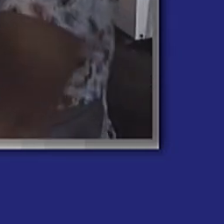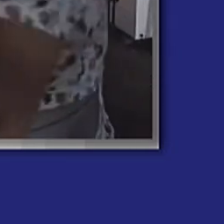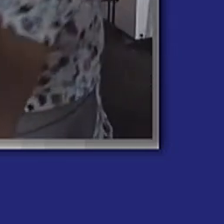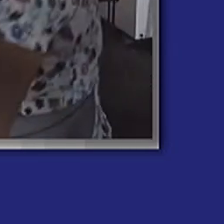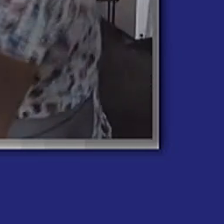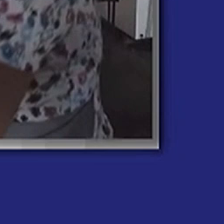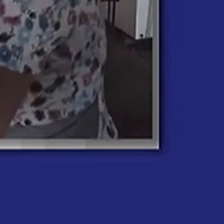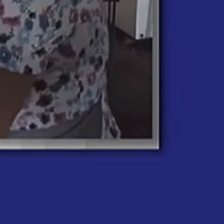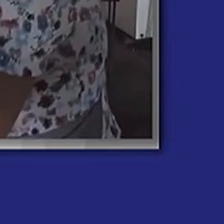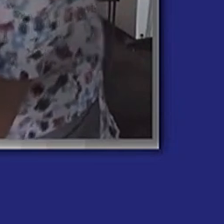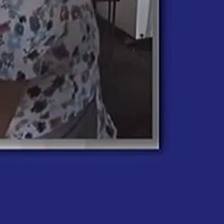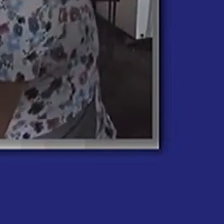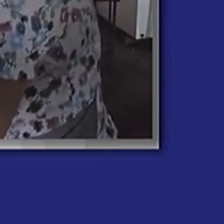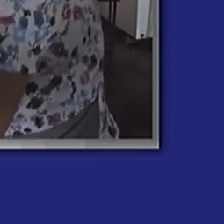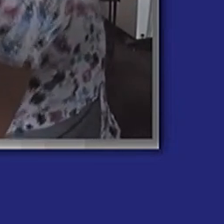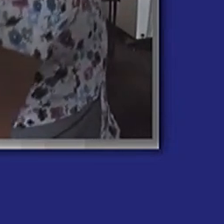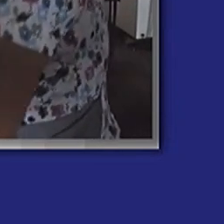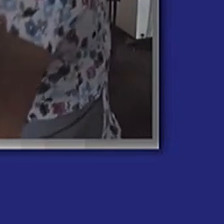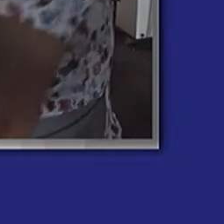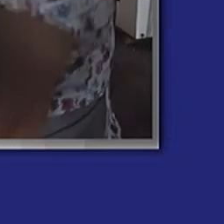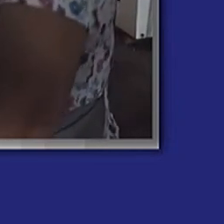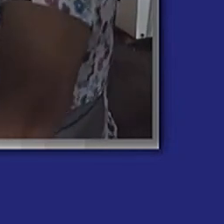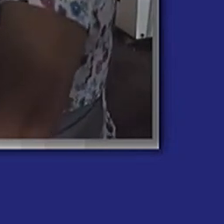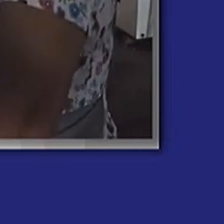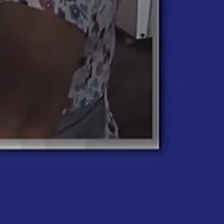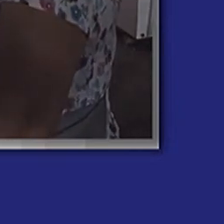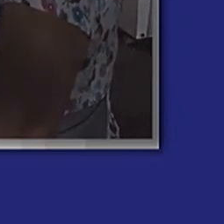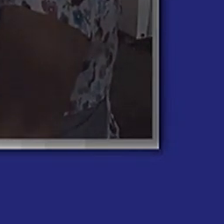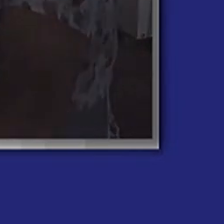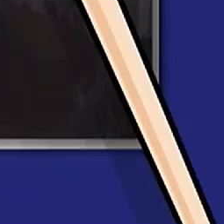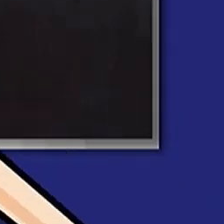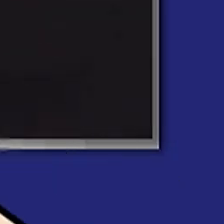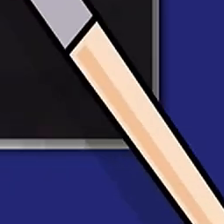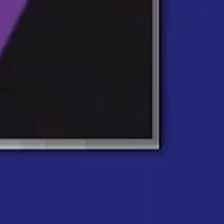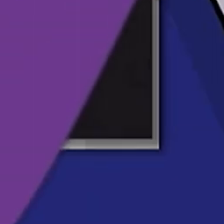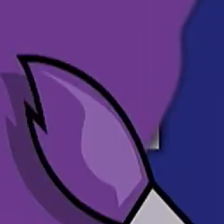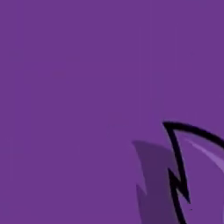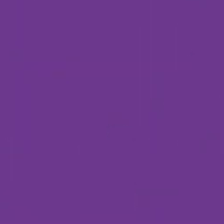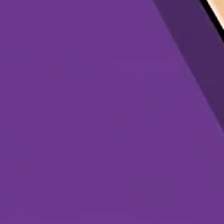de las tareas, ritual facilitador del quehacer diario.